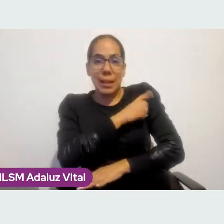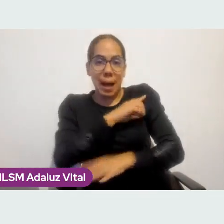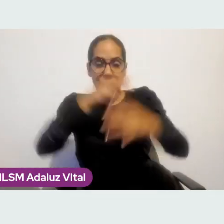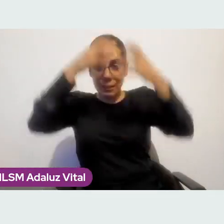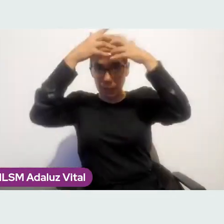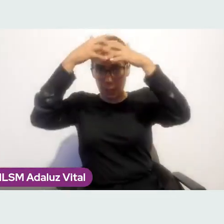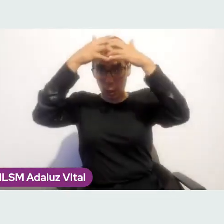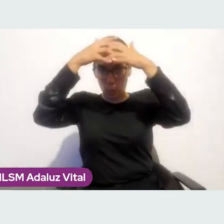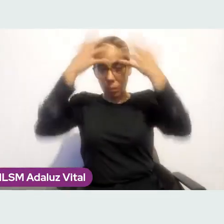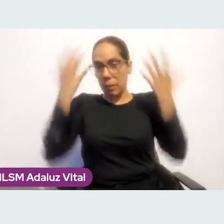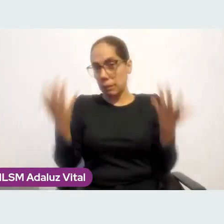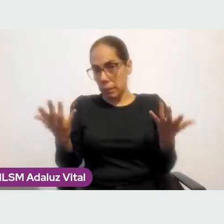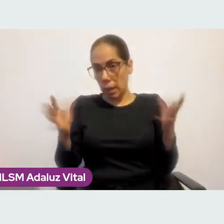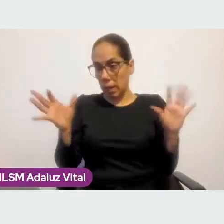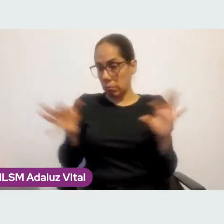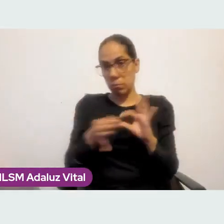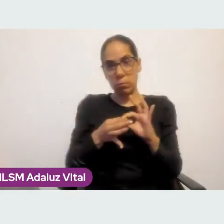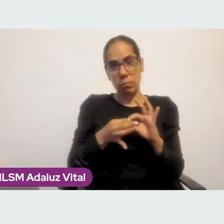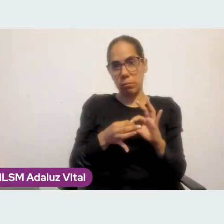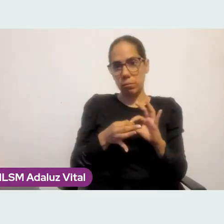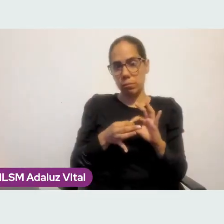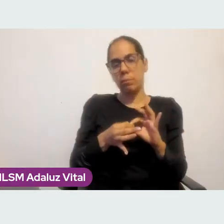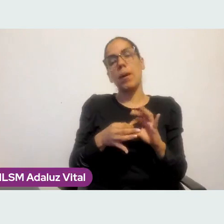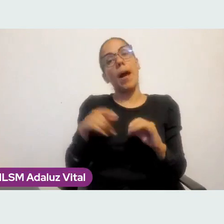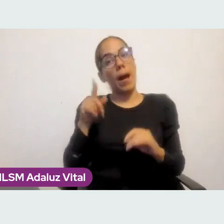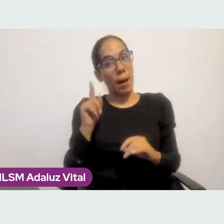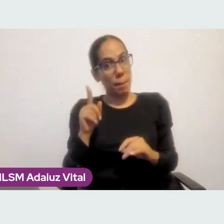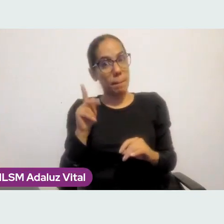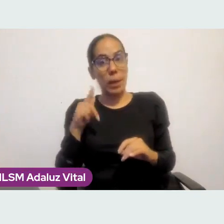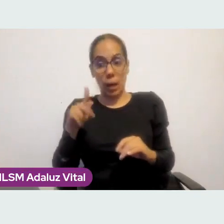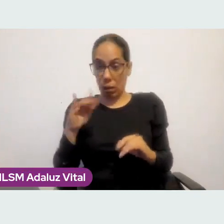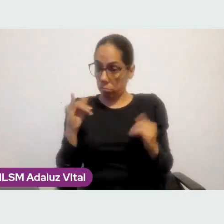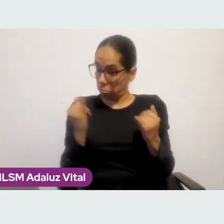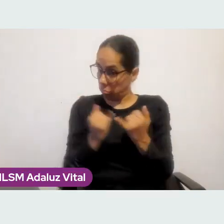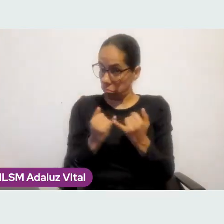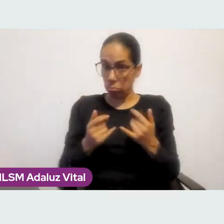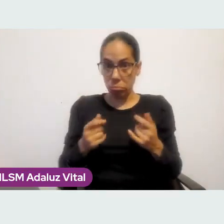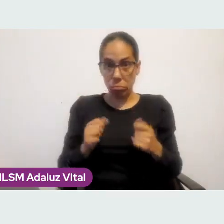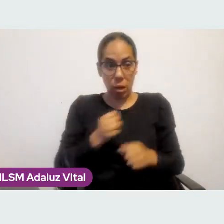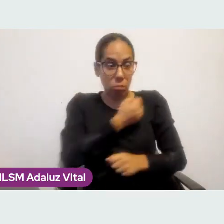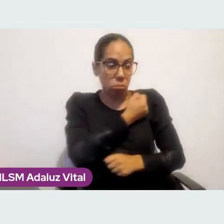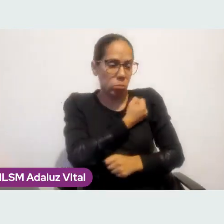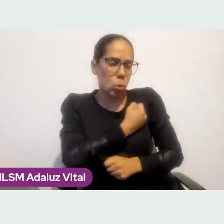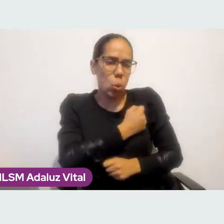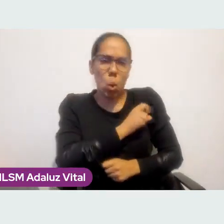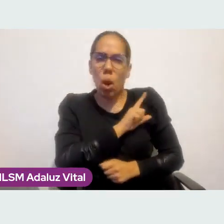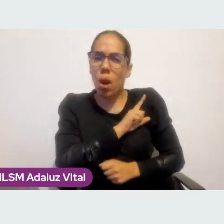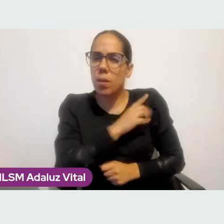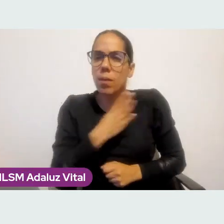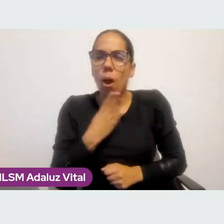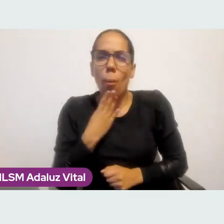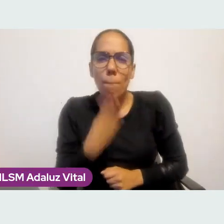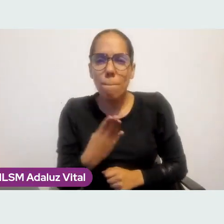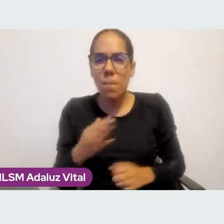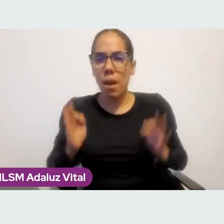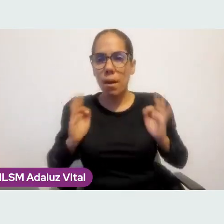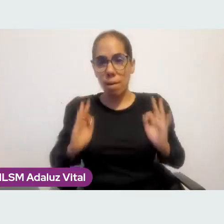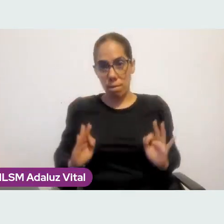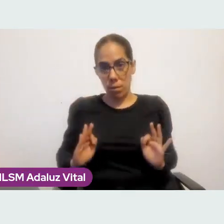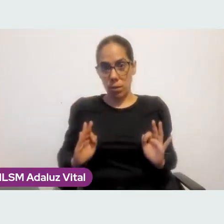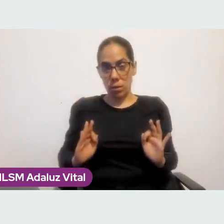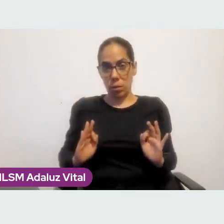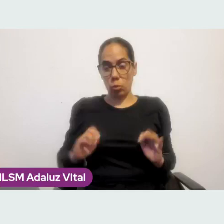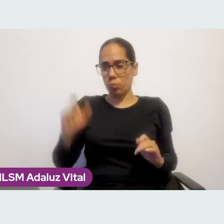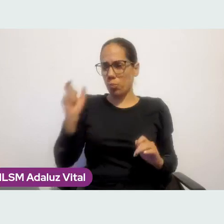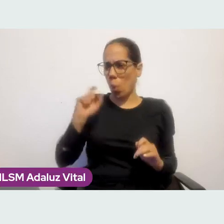Mucho también tiene que ver la salud física, ¿no? Porque en ocasiones el malestar físico nos lleva a un decremento